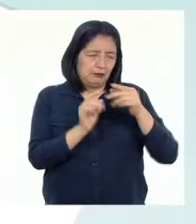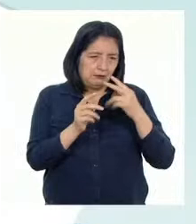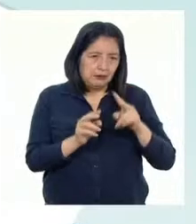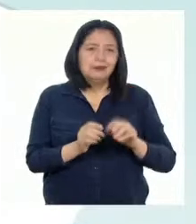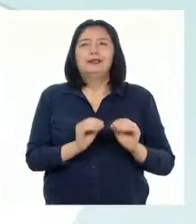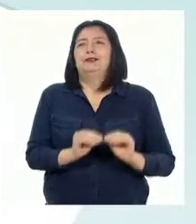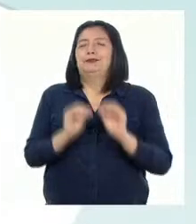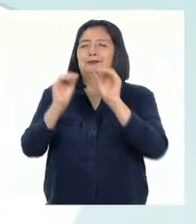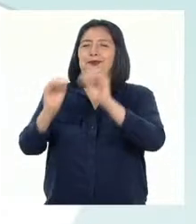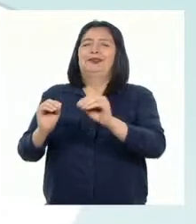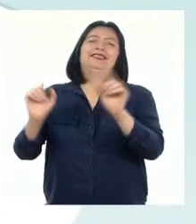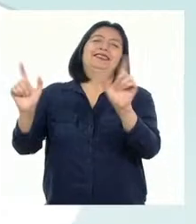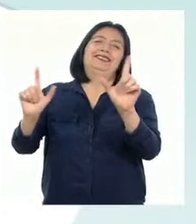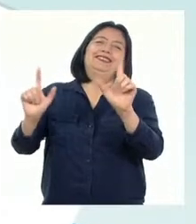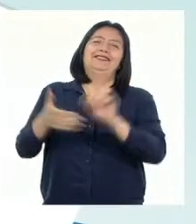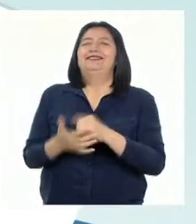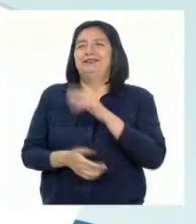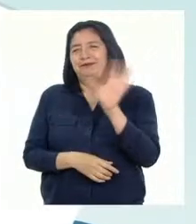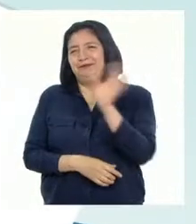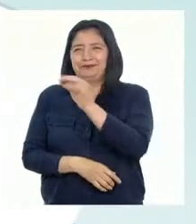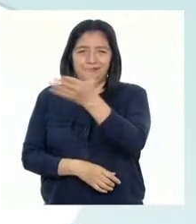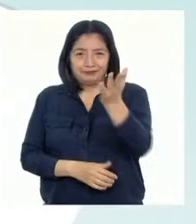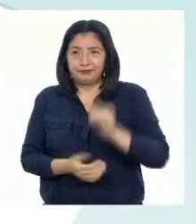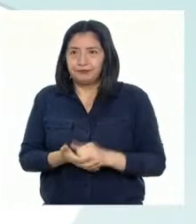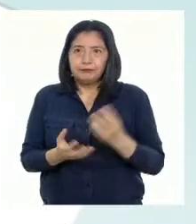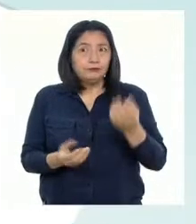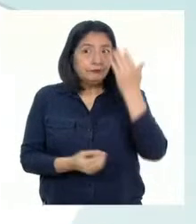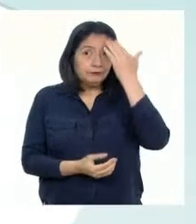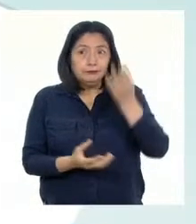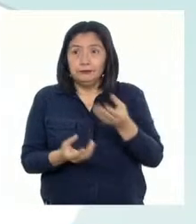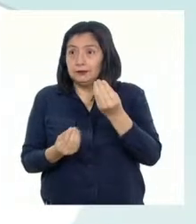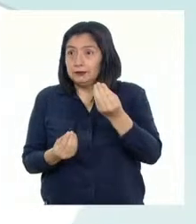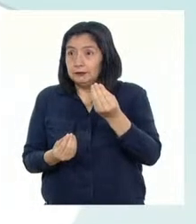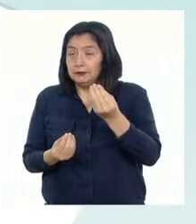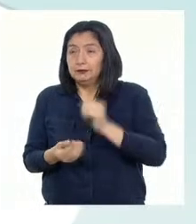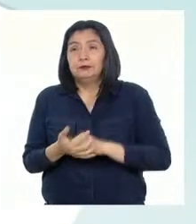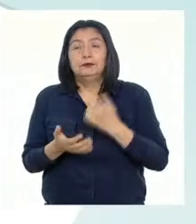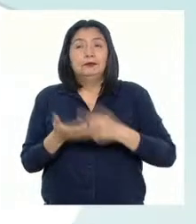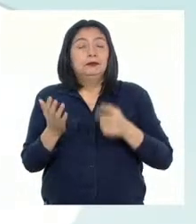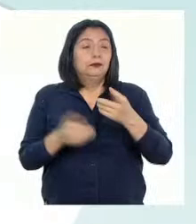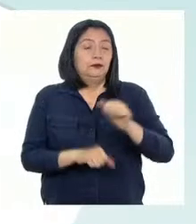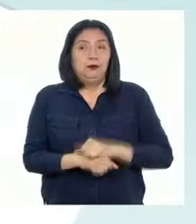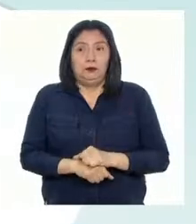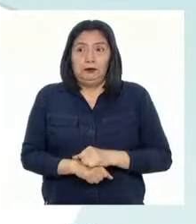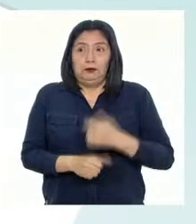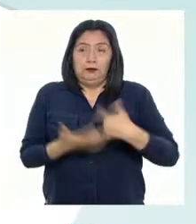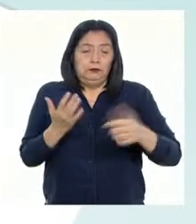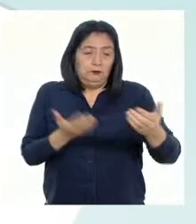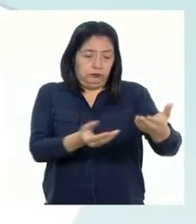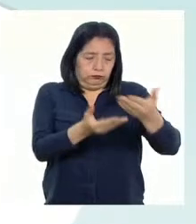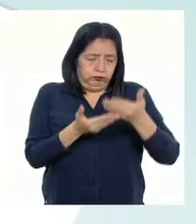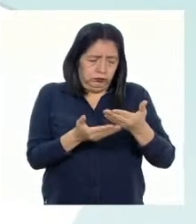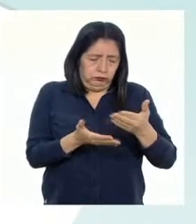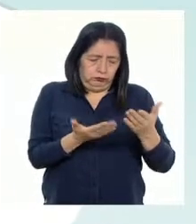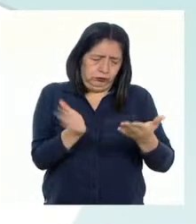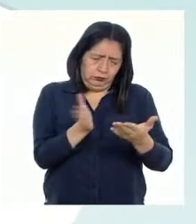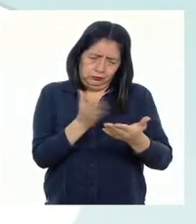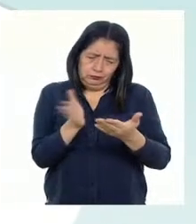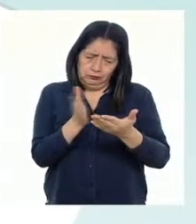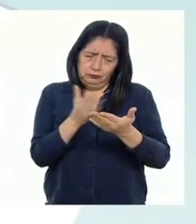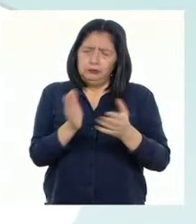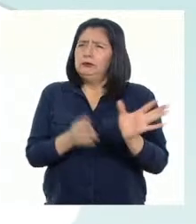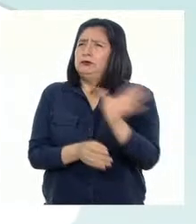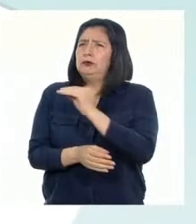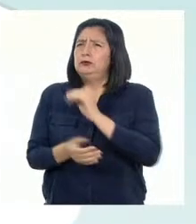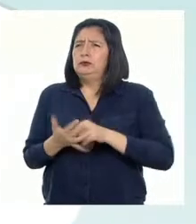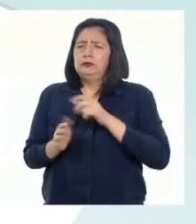a las pantallas de todas y todos ustedes. ¿Saben cómo? Se recibe y se revisa todos los programas